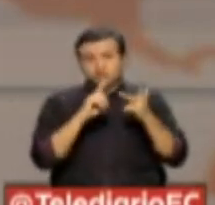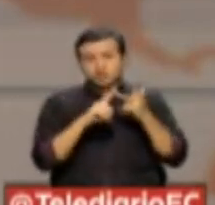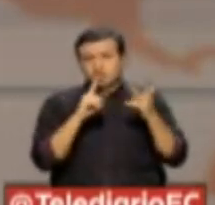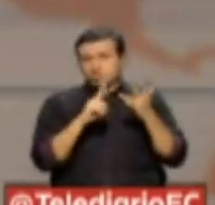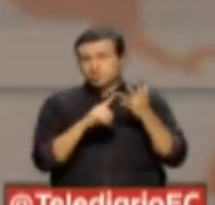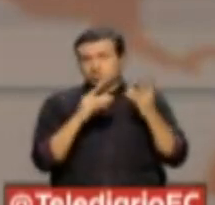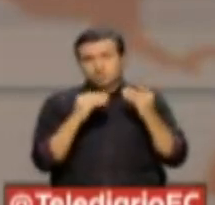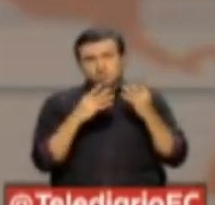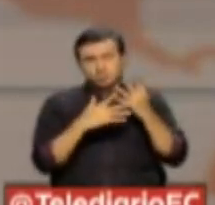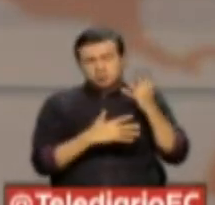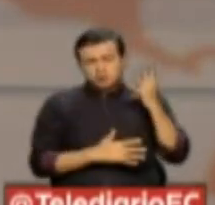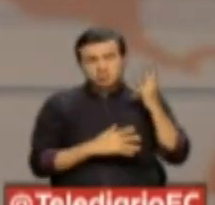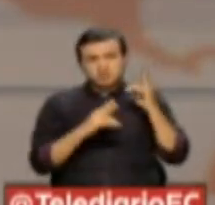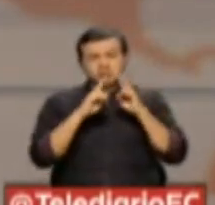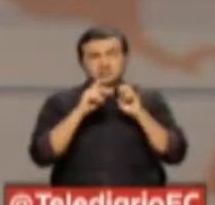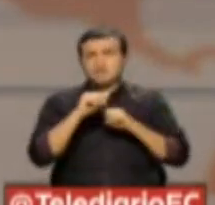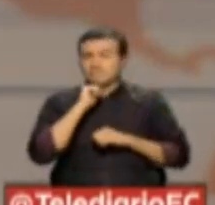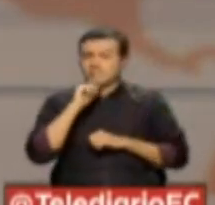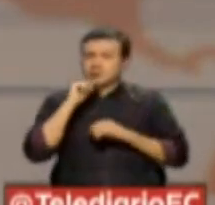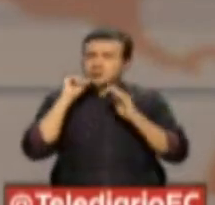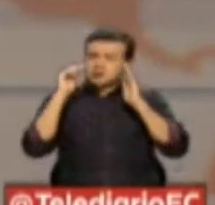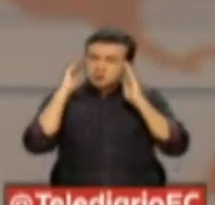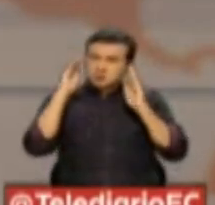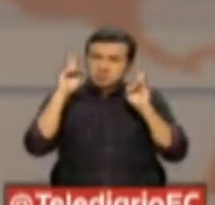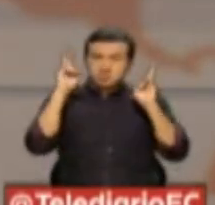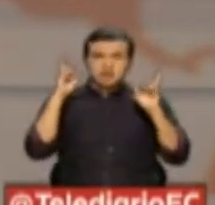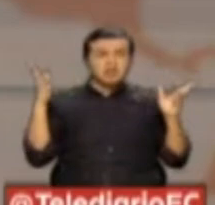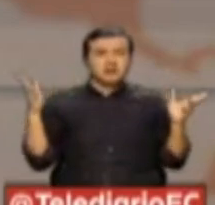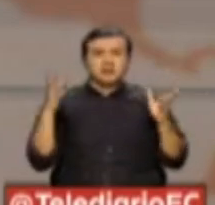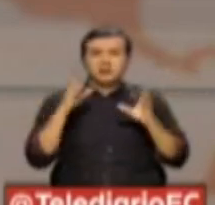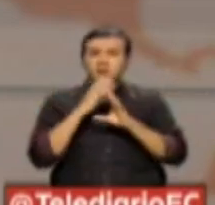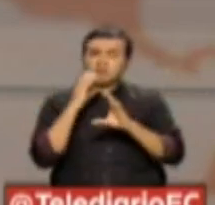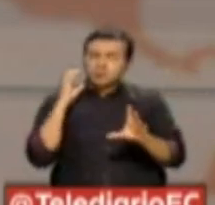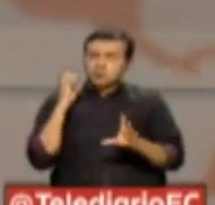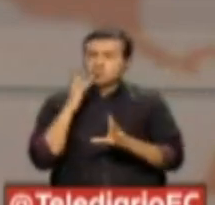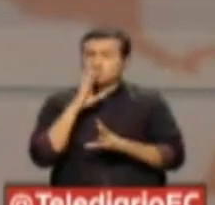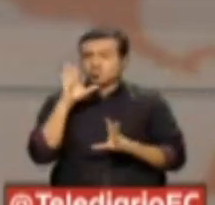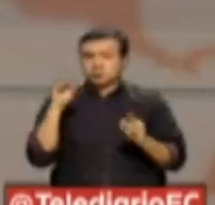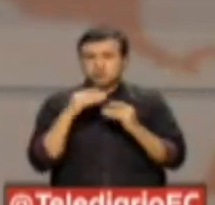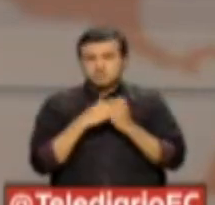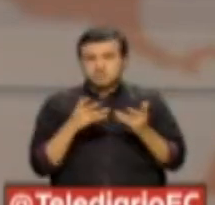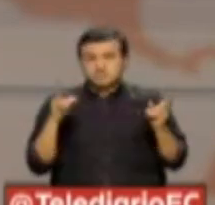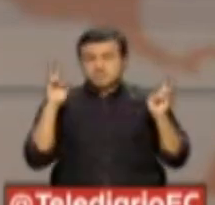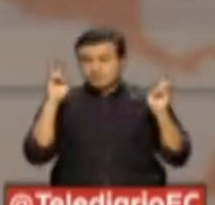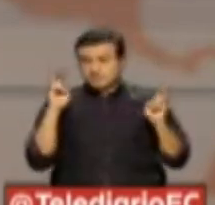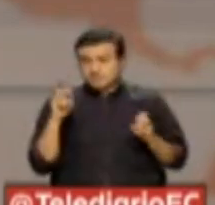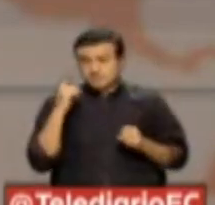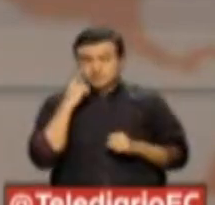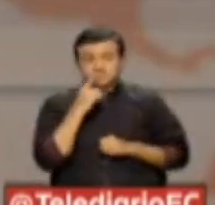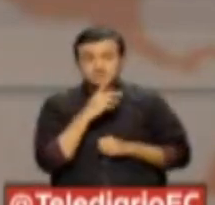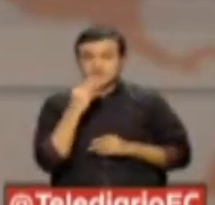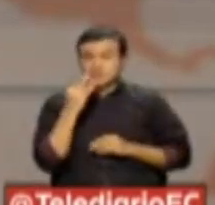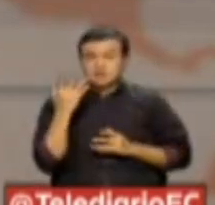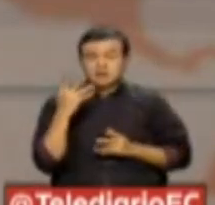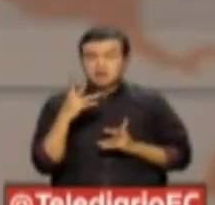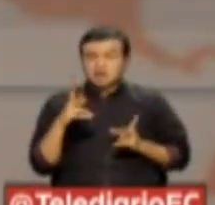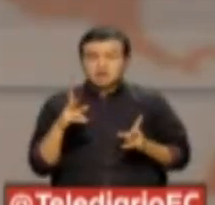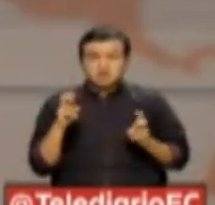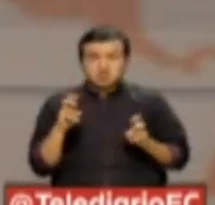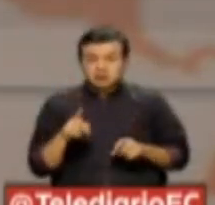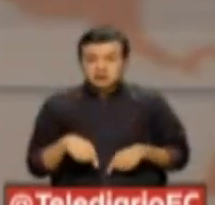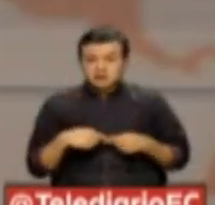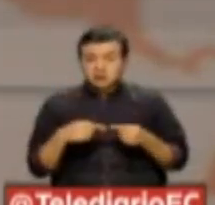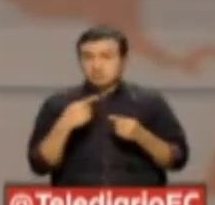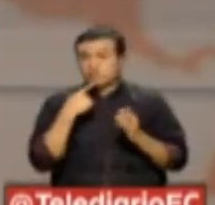conjunto de temas pendientes en materia de transporte público y tenemos temas absolutamente cotidianos como